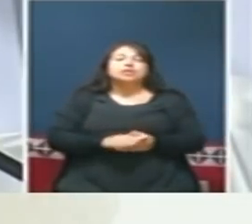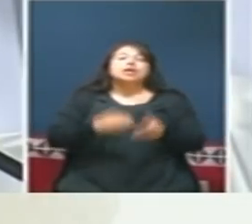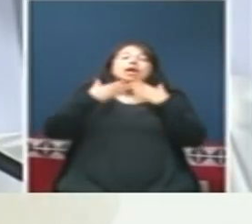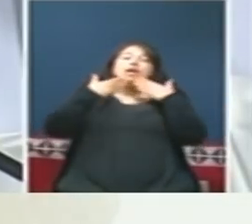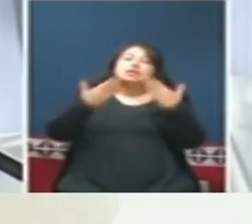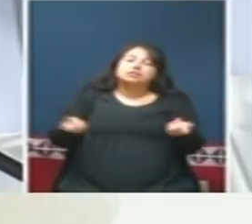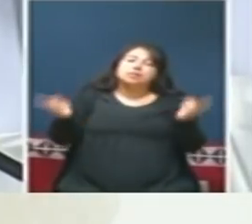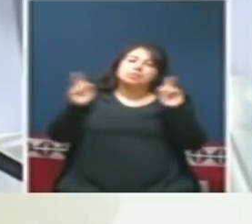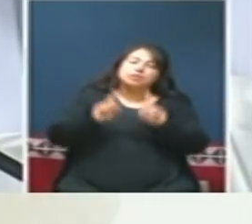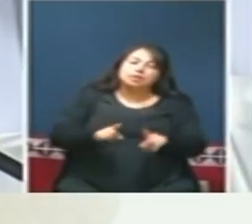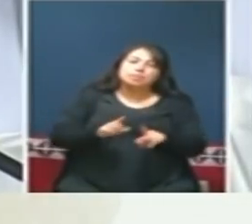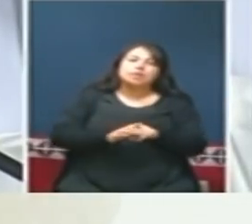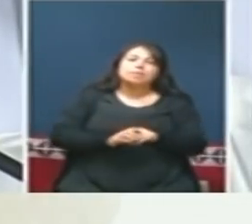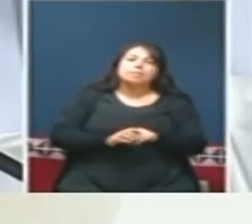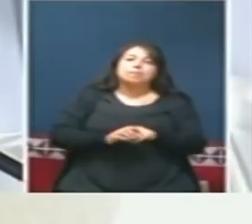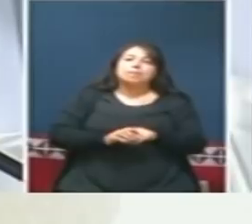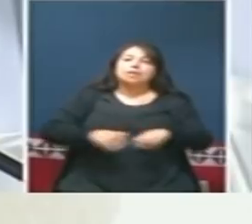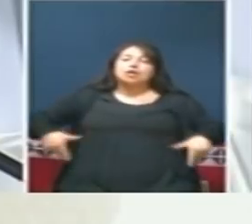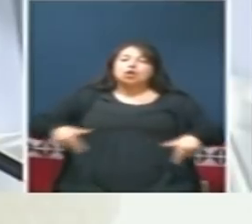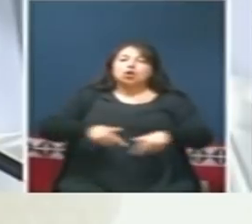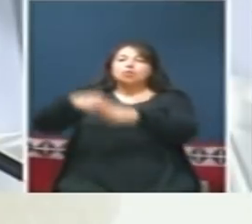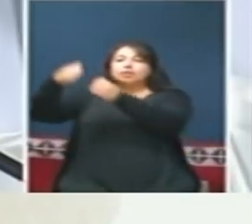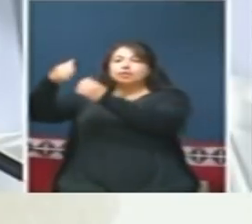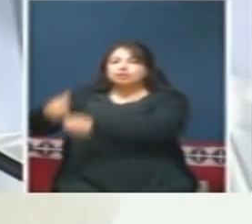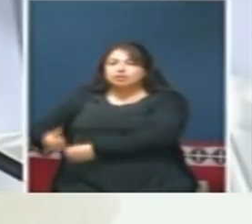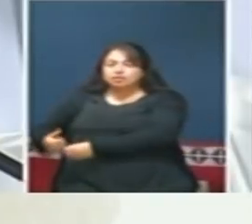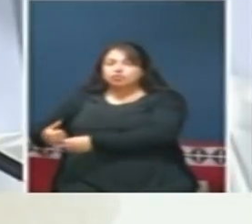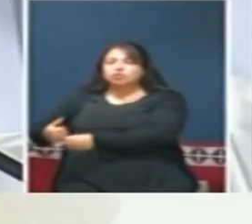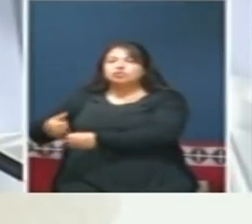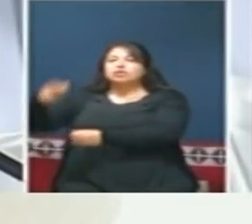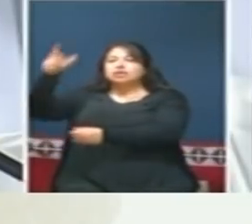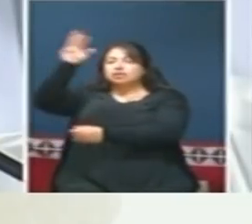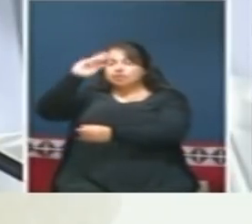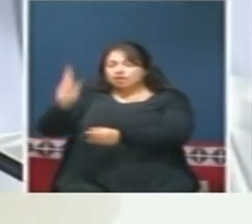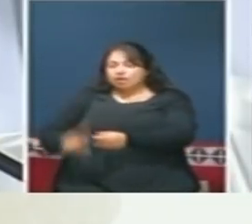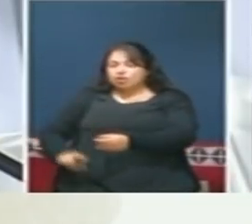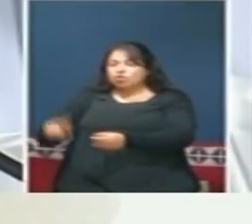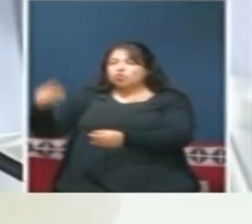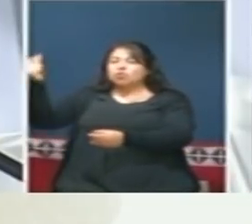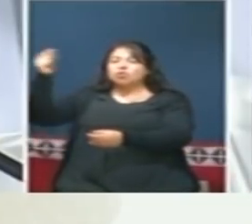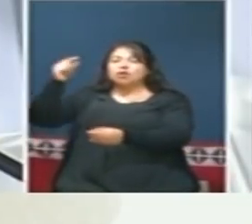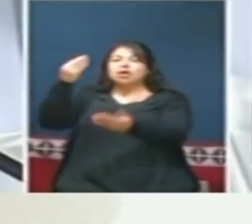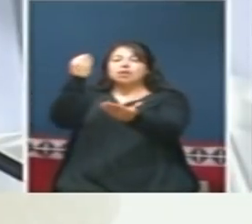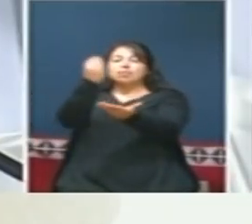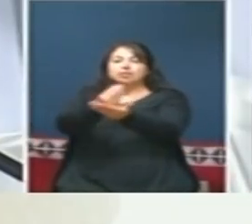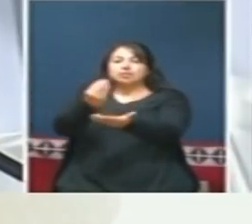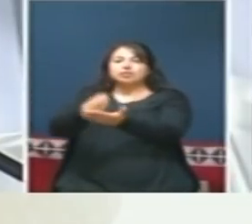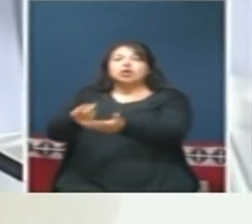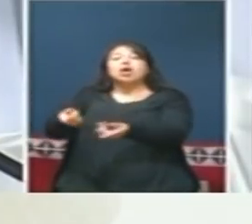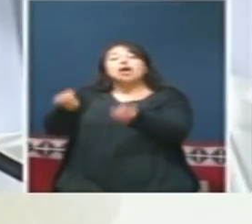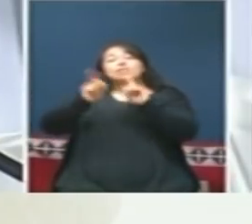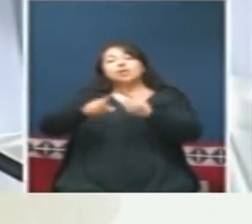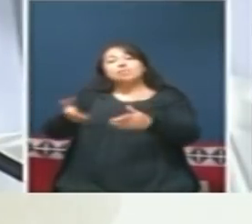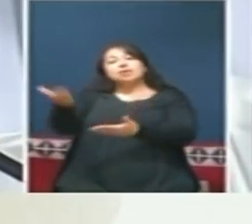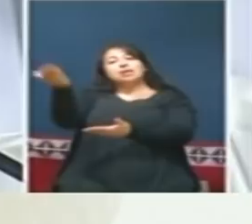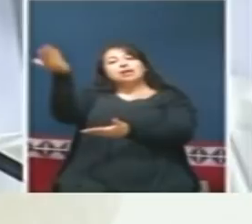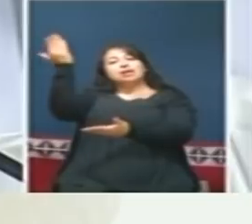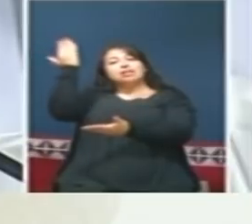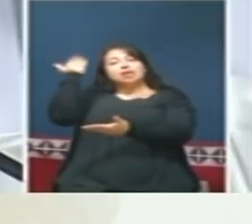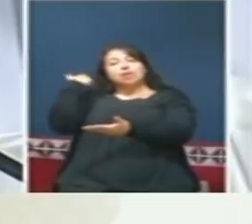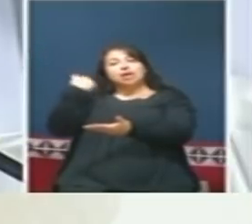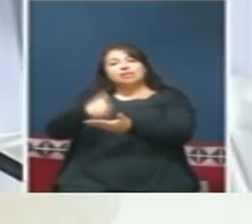Agradecemos también a los obispos eméritos de La Rioja aquí presentes y a mi predecesor, Monseñor Colombo, que le